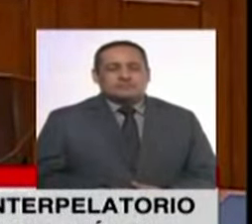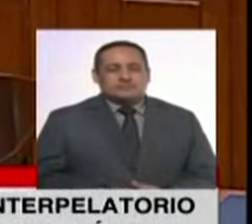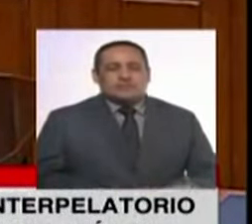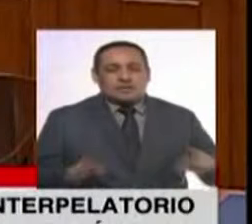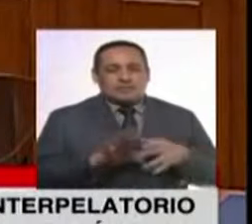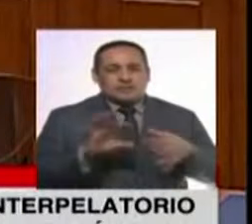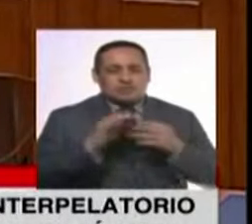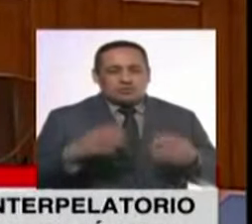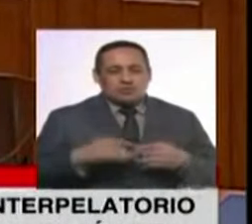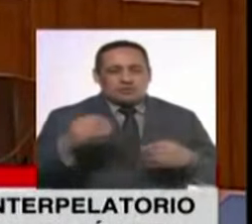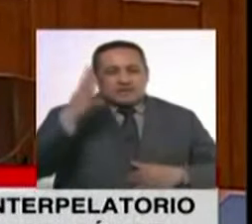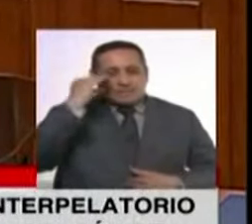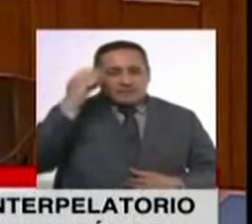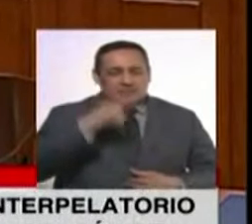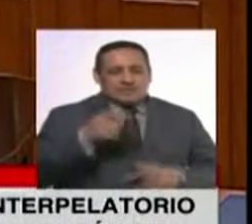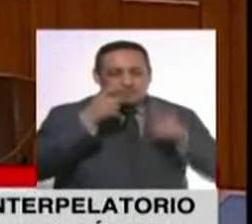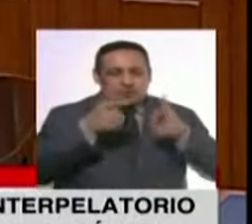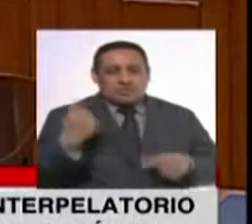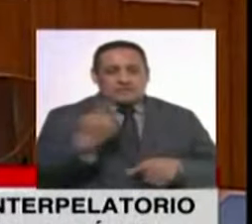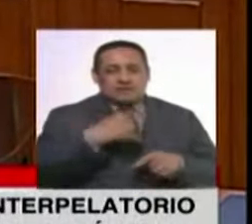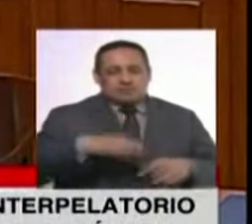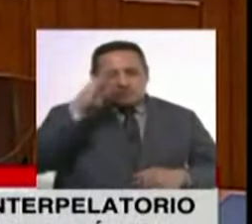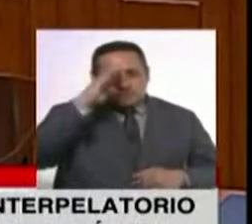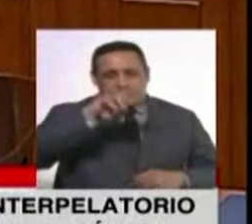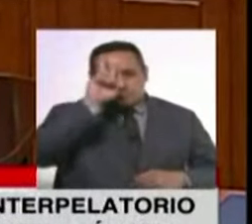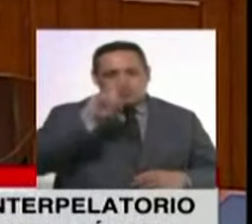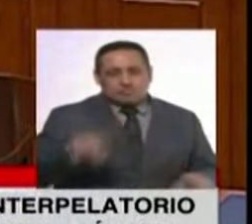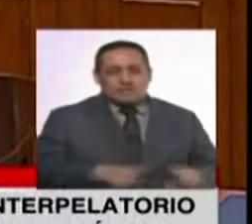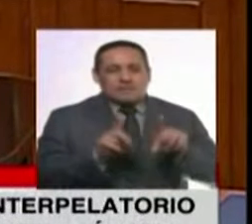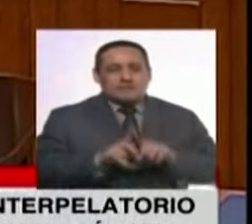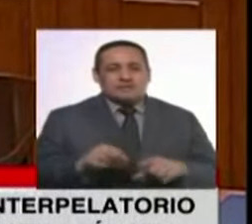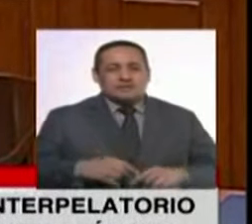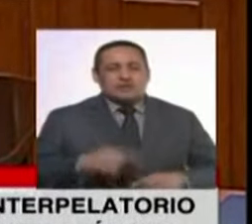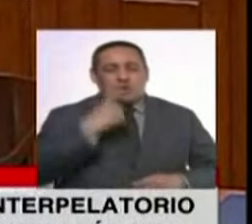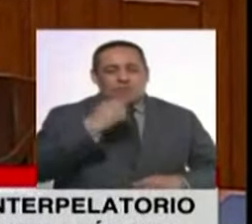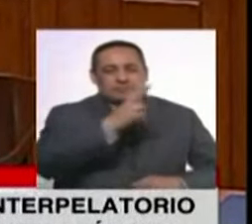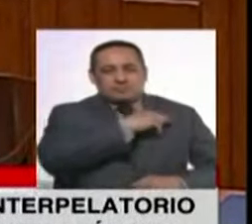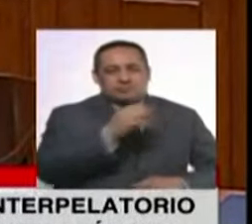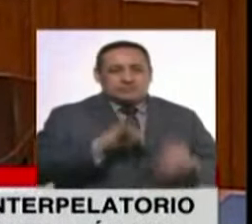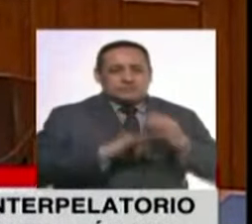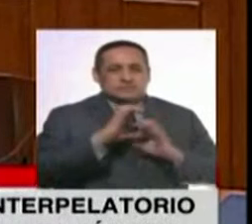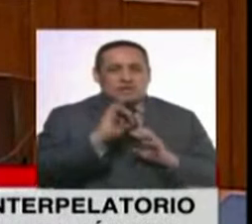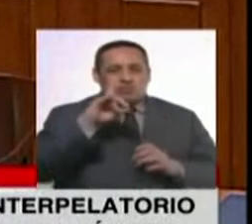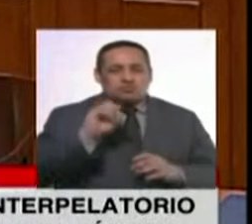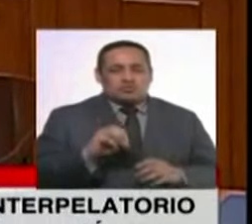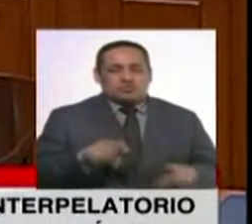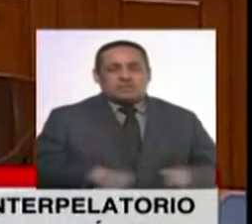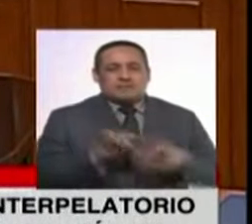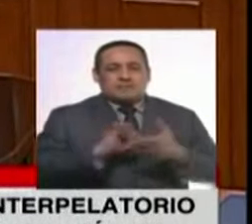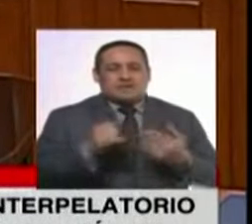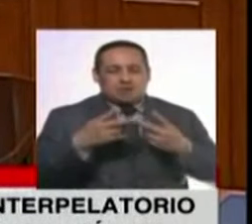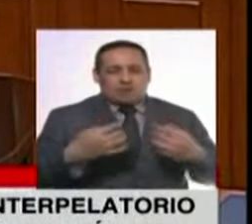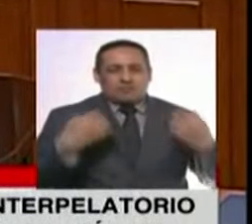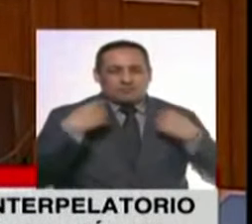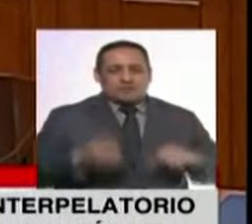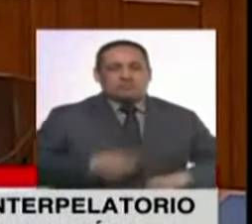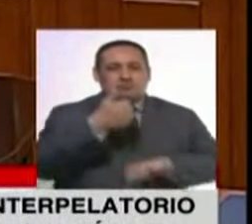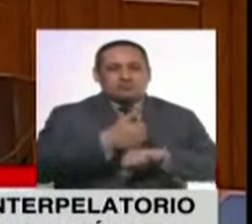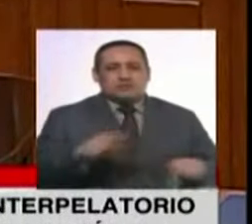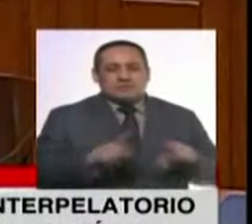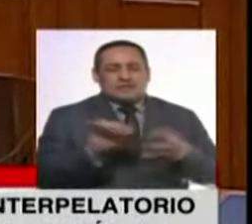con relación a la experiencia del Inspector general de la Policía Nacional de Perú Teniente general segundo Mejía Montenegro dicho oficial general